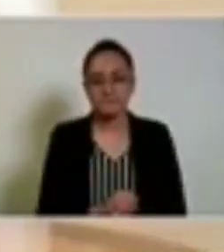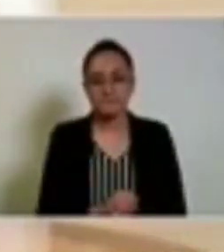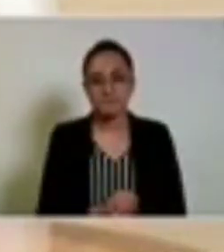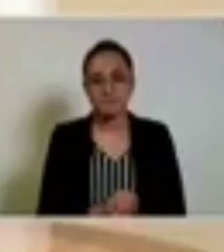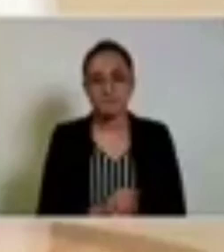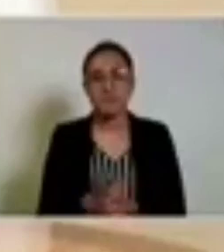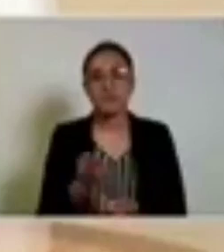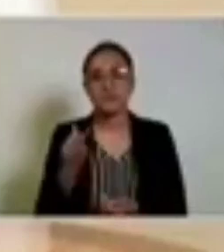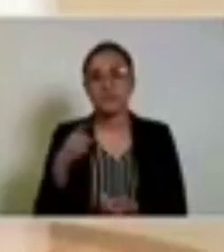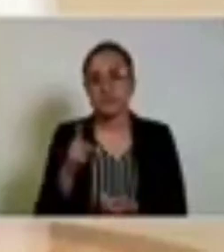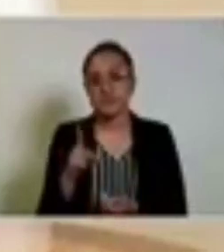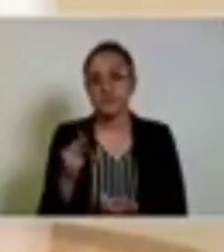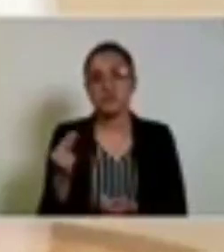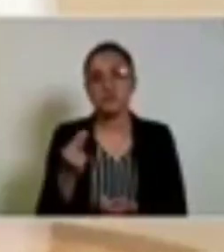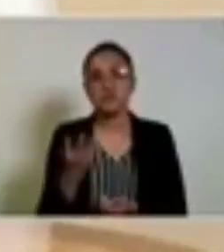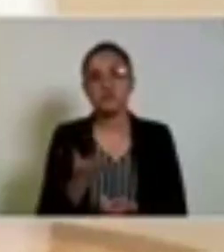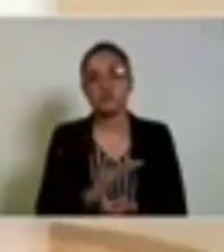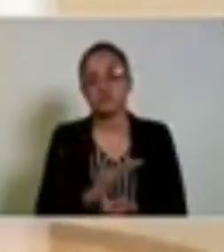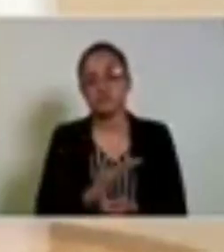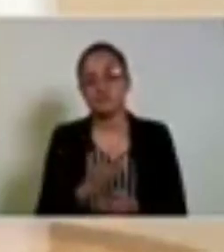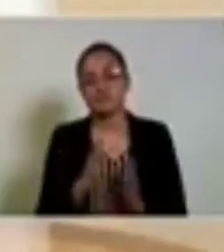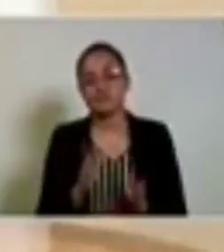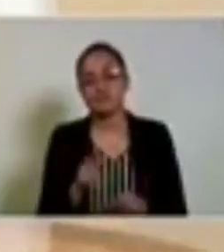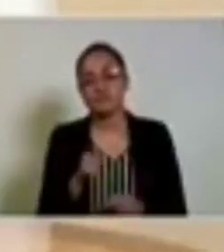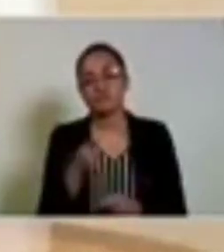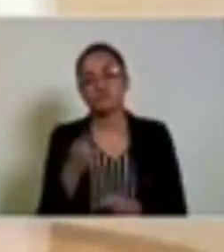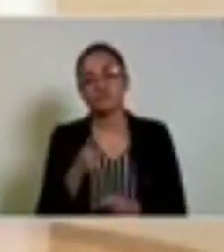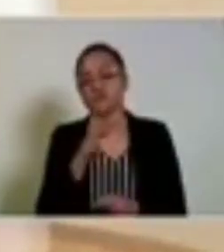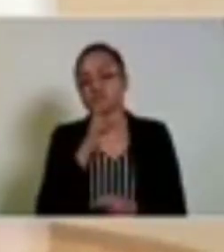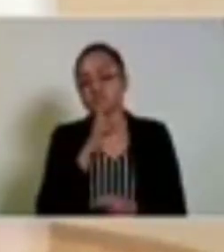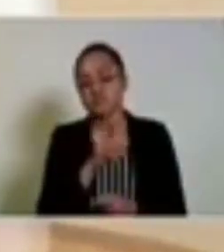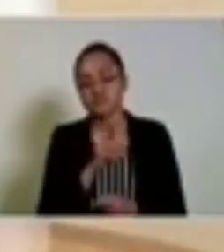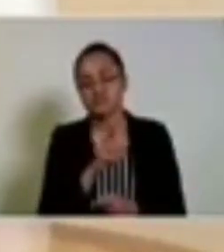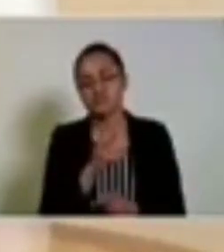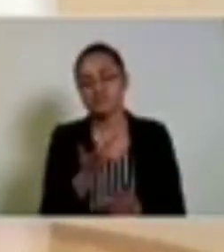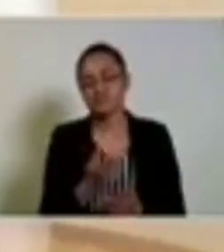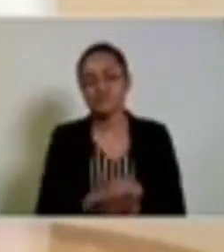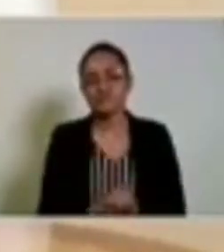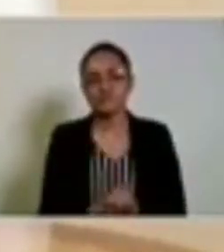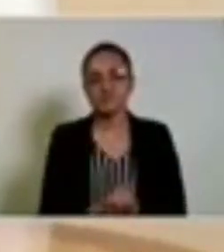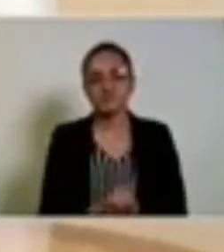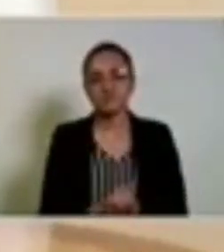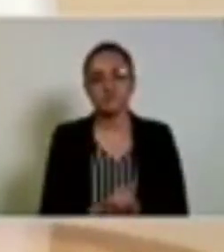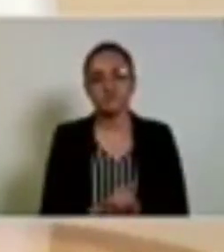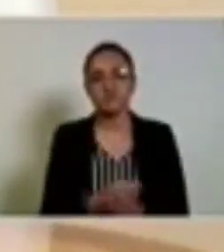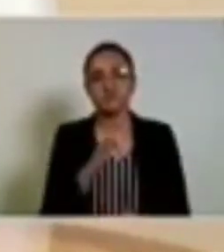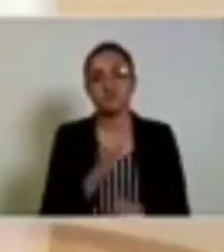pero las medidas tendrán que generar su resultado. Estamos en rojo.